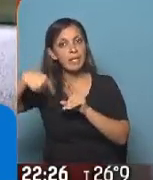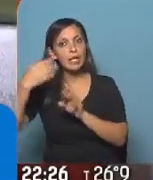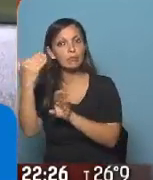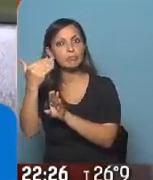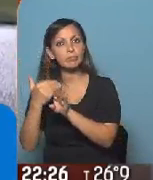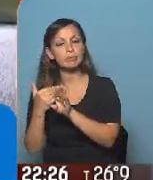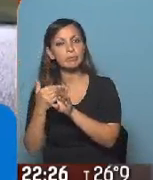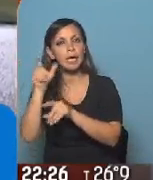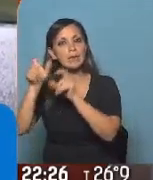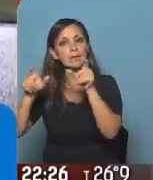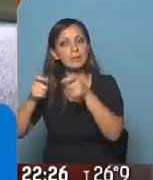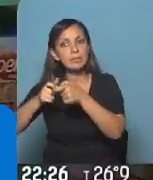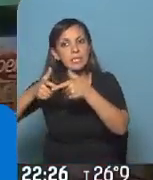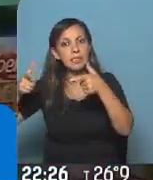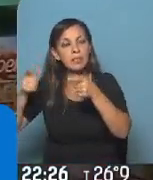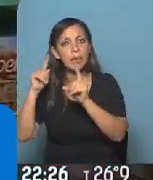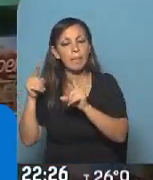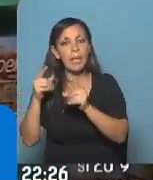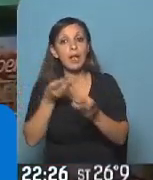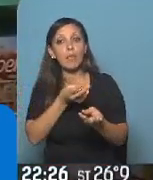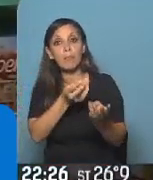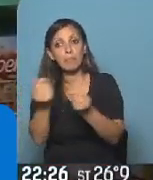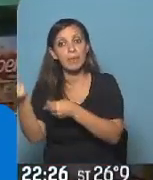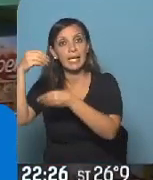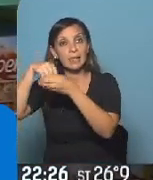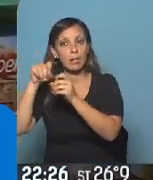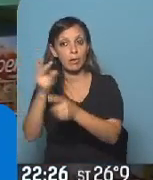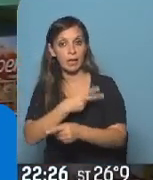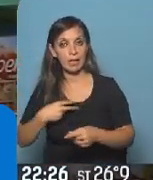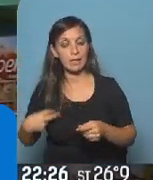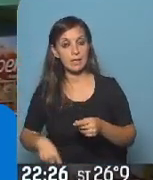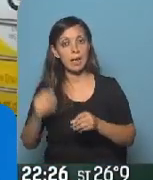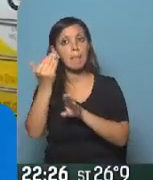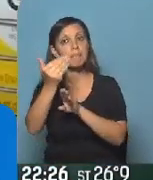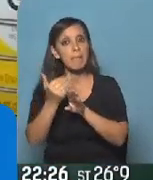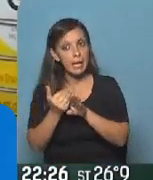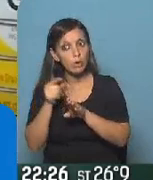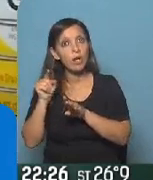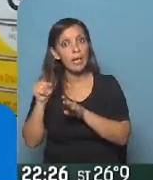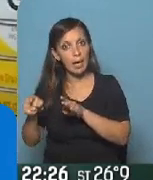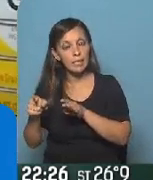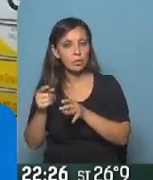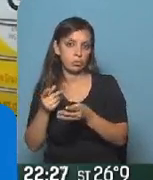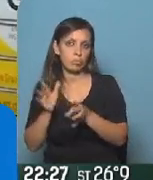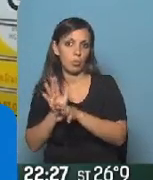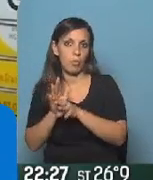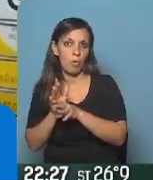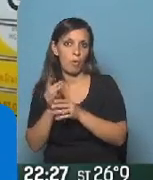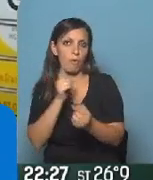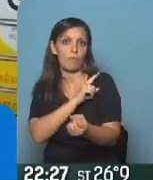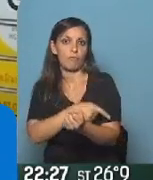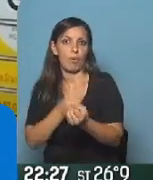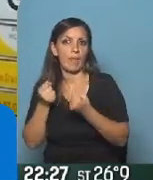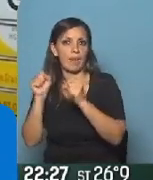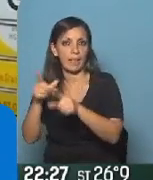de crecimiento y afectó el consumo interno, otro de los motores en los que Beijing sustenta su programa económico.